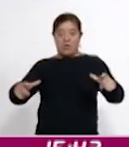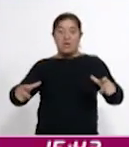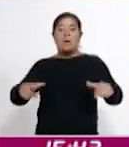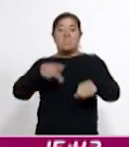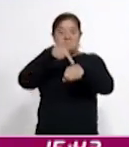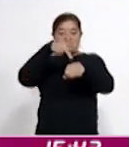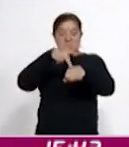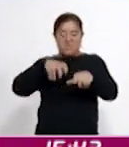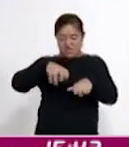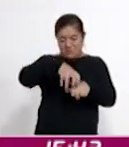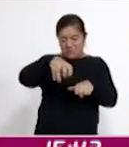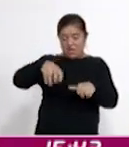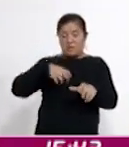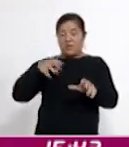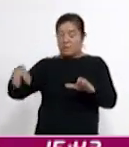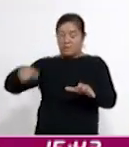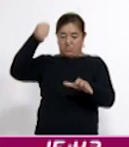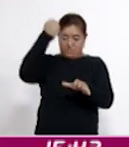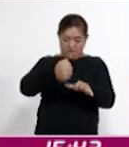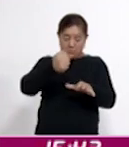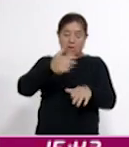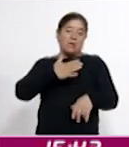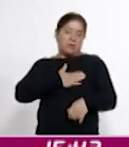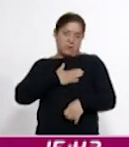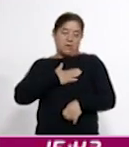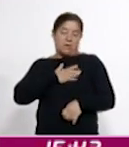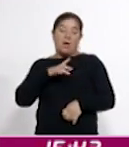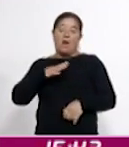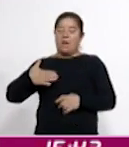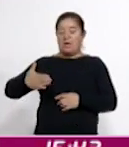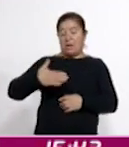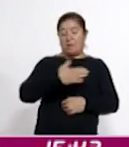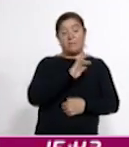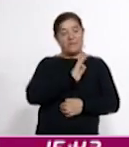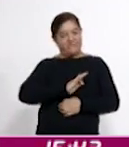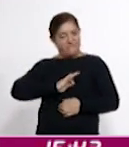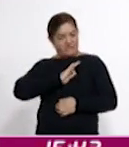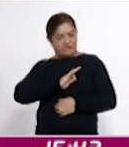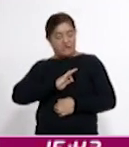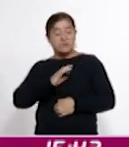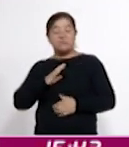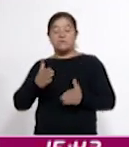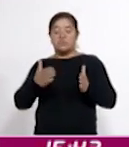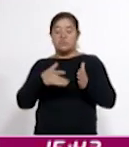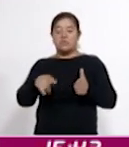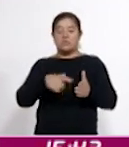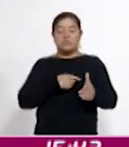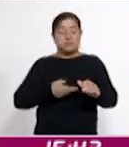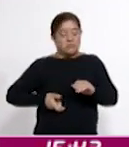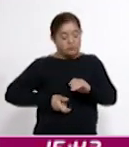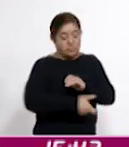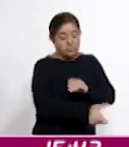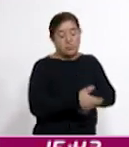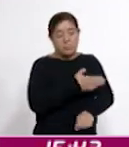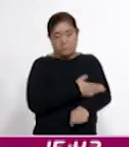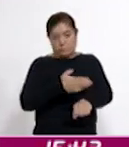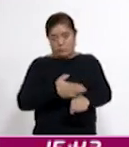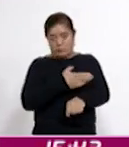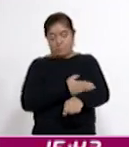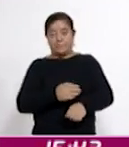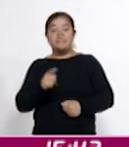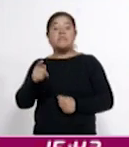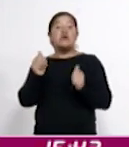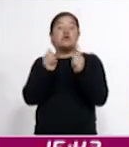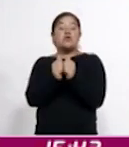Y nosotros, en nuestro caso, que es la carpa feliz, lo cocemos con leña. Y se acompaña con una ensalada